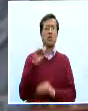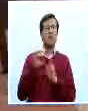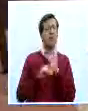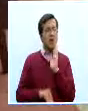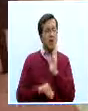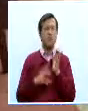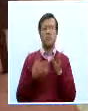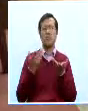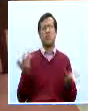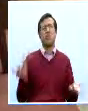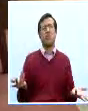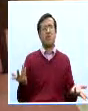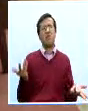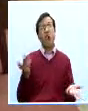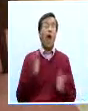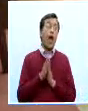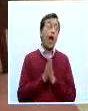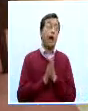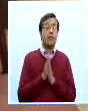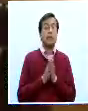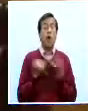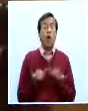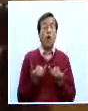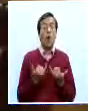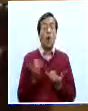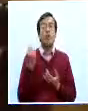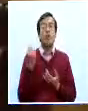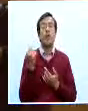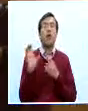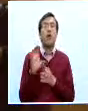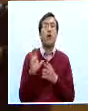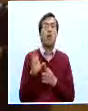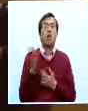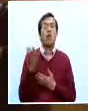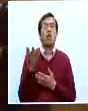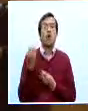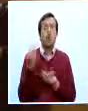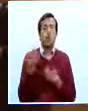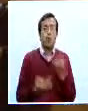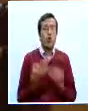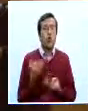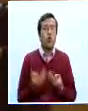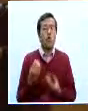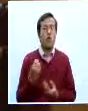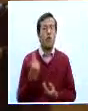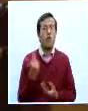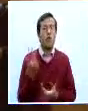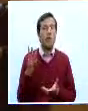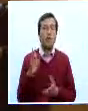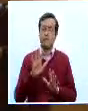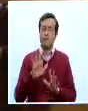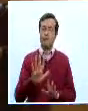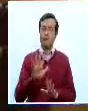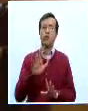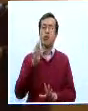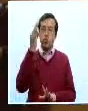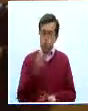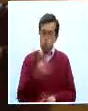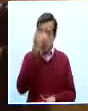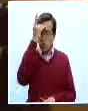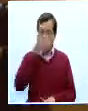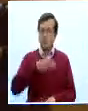trata de que es un tema de que nosotros vamos a recoger o vamos a recaudar sol capital porque a lo mejor no vamos a poder ganar los juicios al contrario es justamente la toma